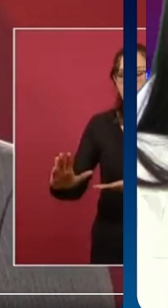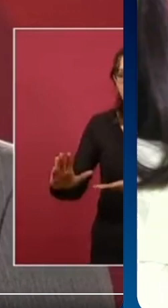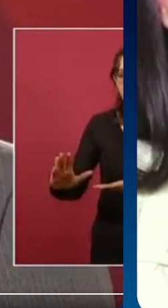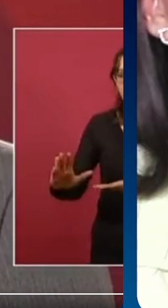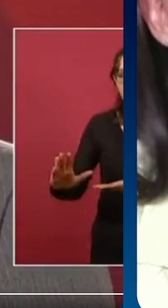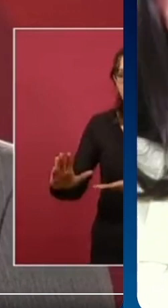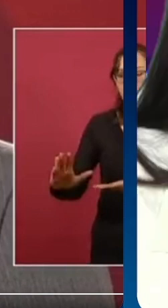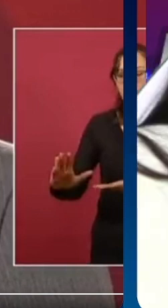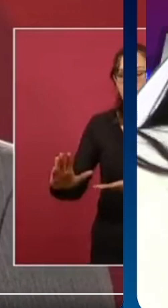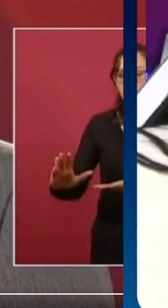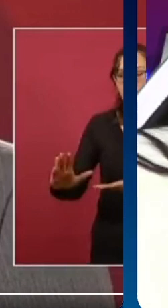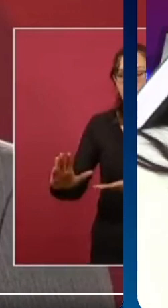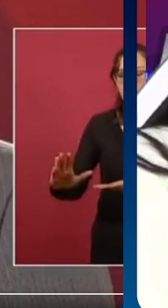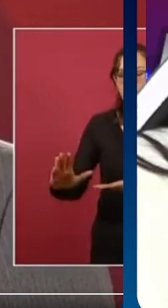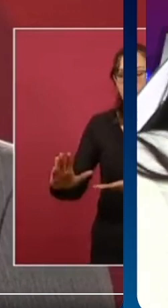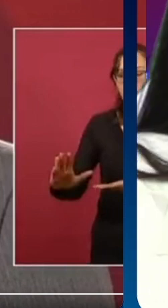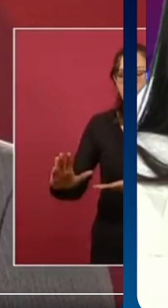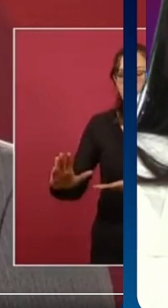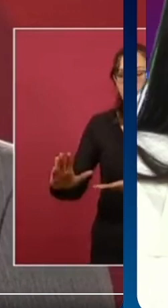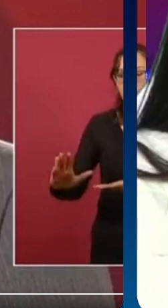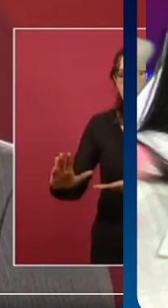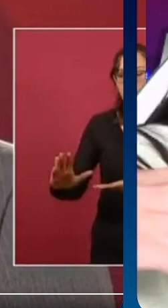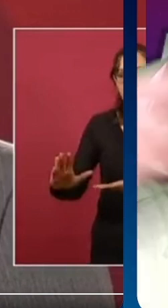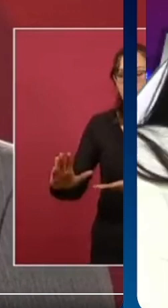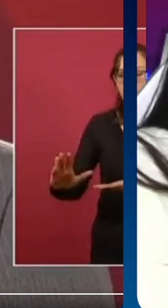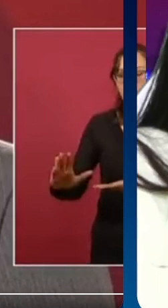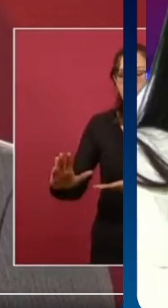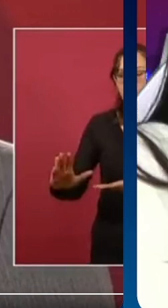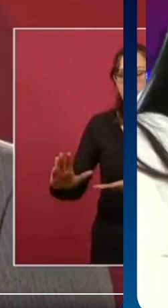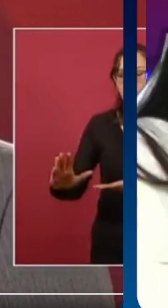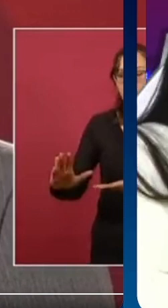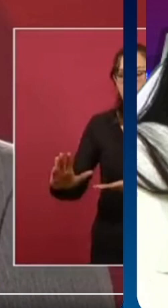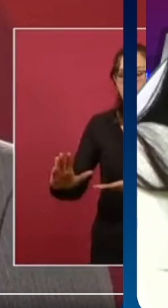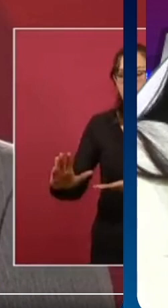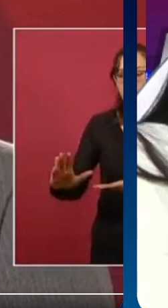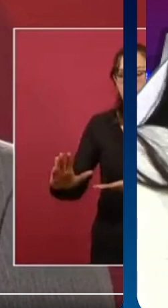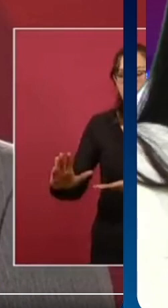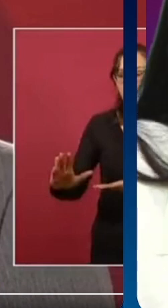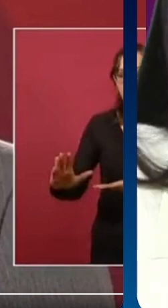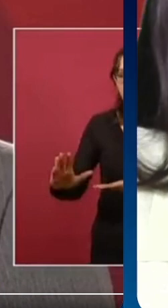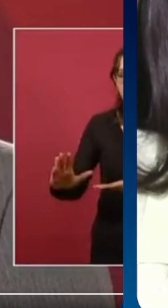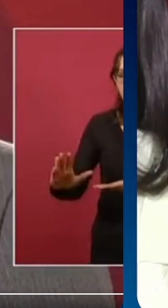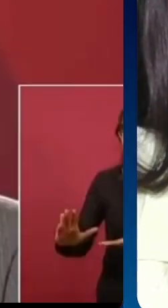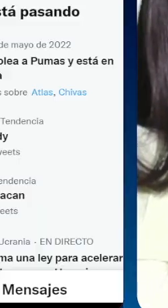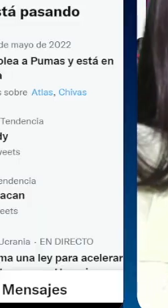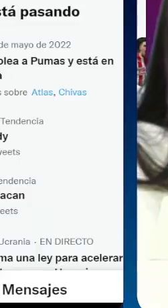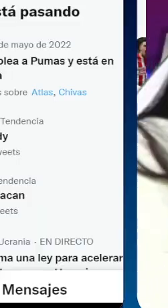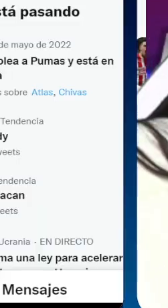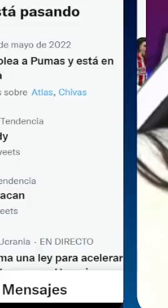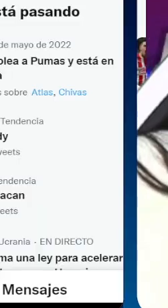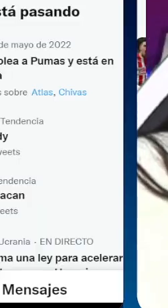y según tú te escondes para que nadie se dé cuenta que estás haciendo negocios, pero en realidad todos sabemos que estás haciendo negocios y uno de ellos es